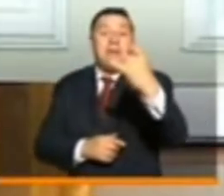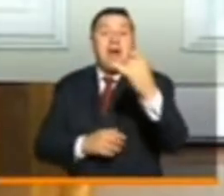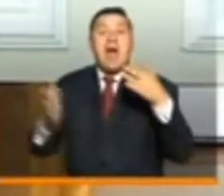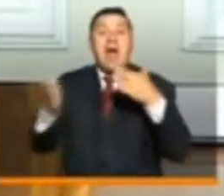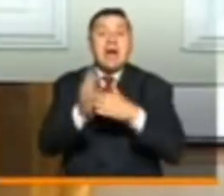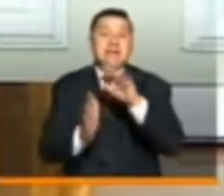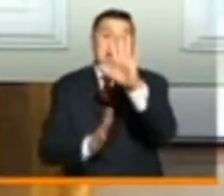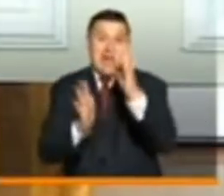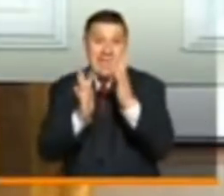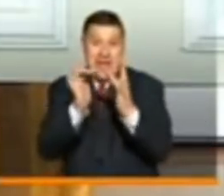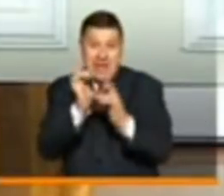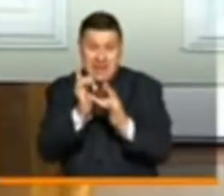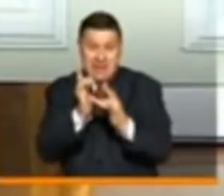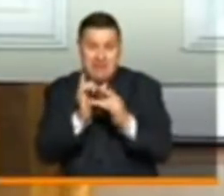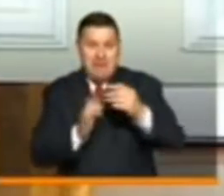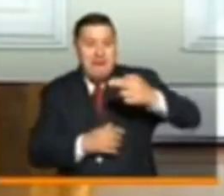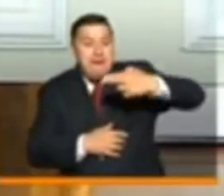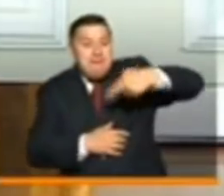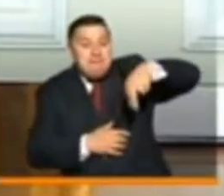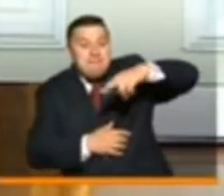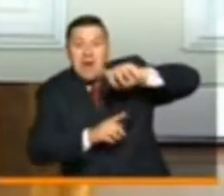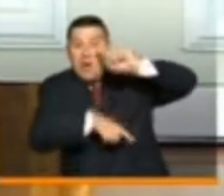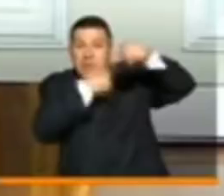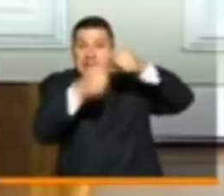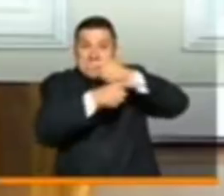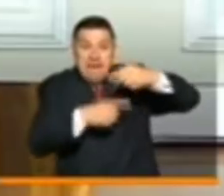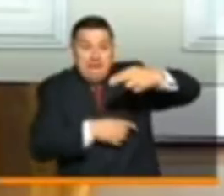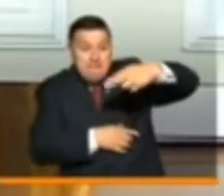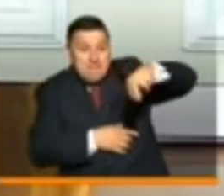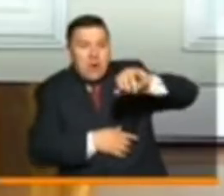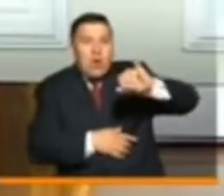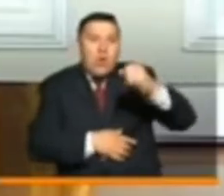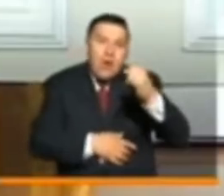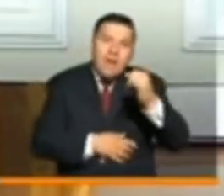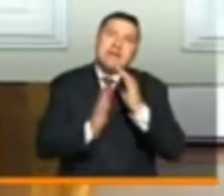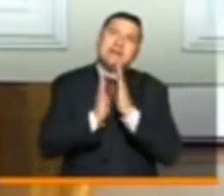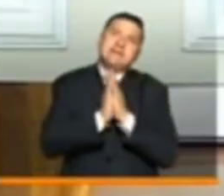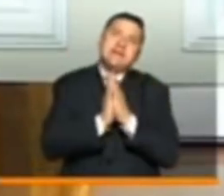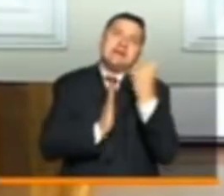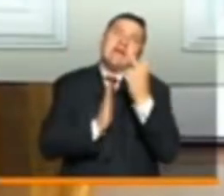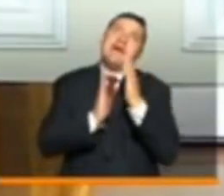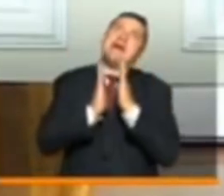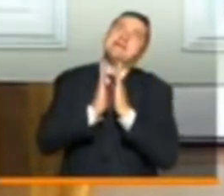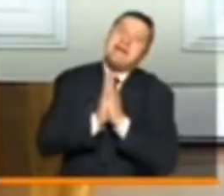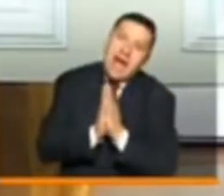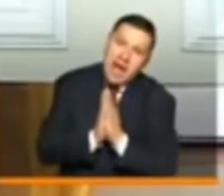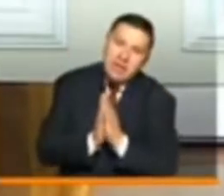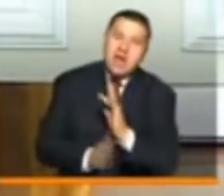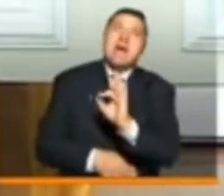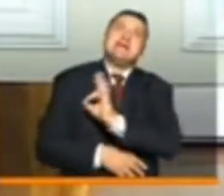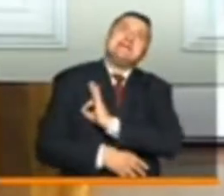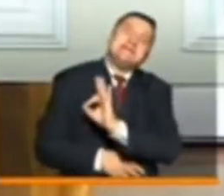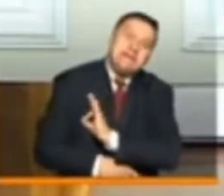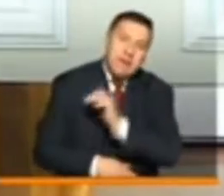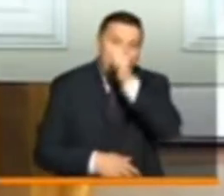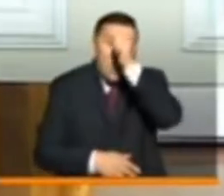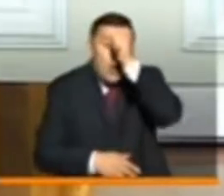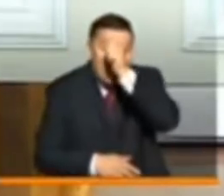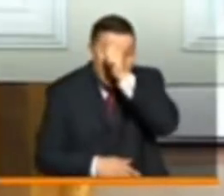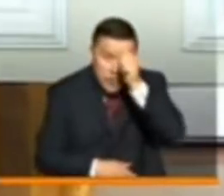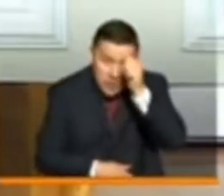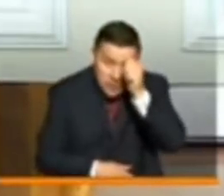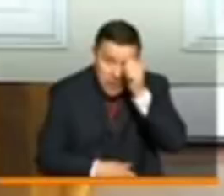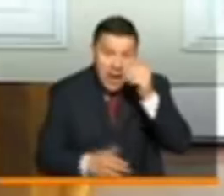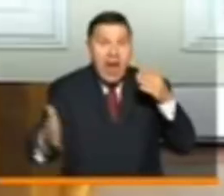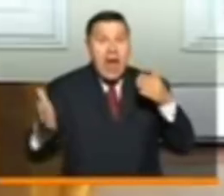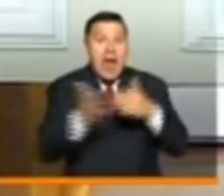de abril es decir desde el miércoles de la próxima semana jueves santo viernes santo sábado domingo